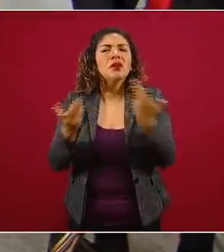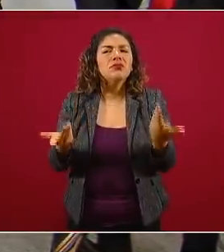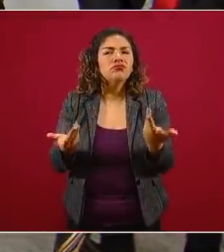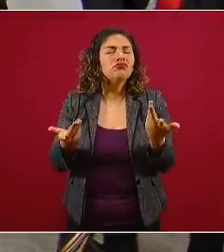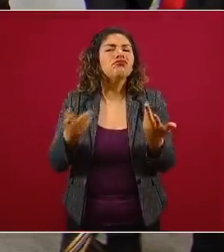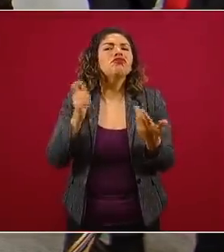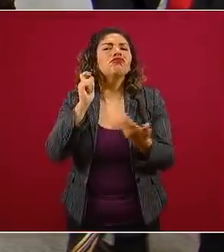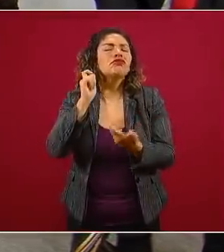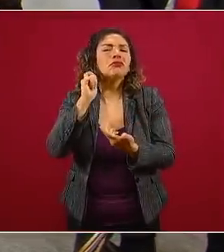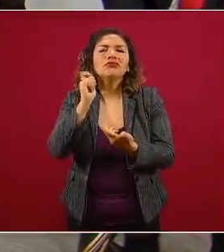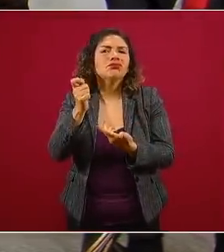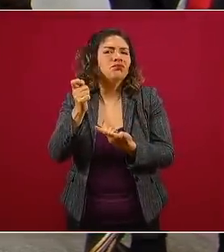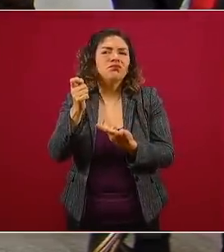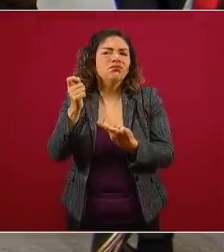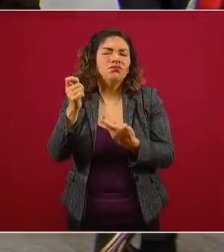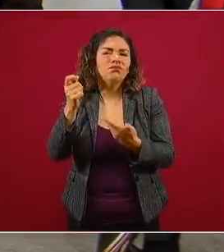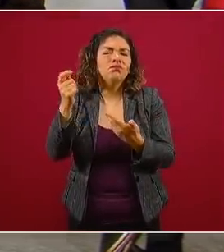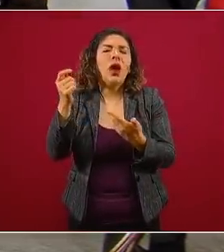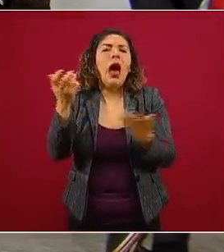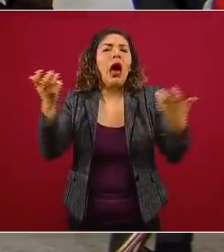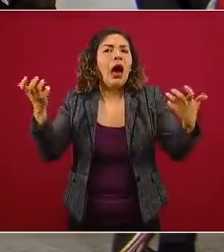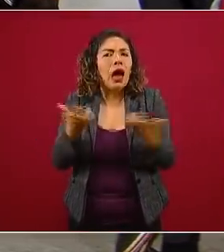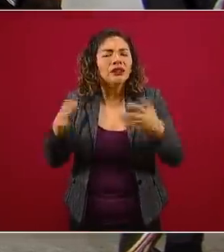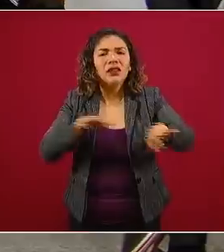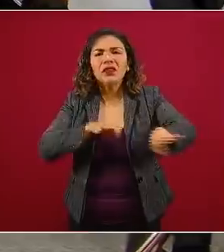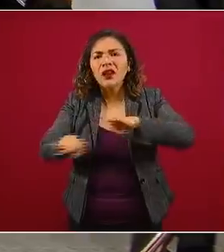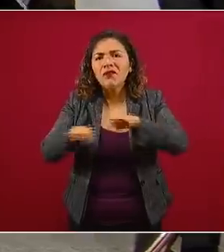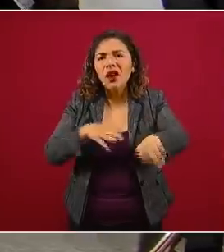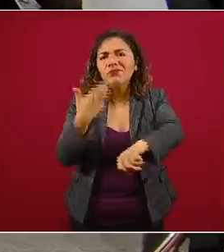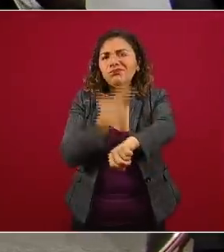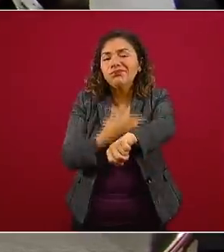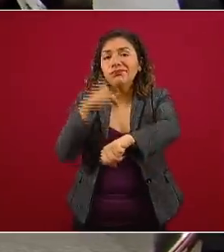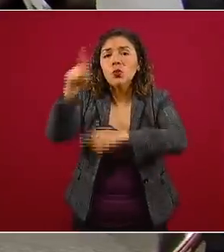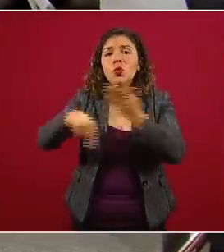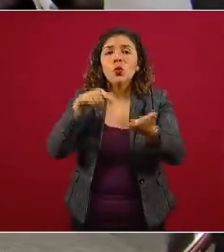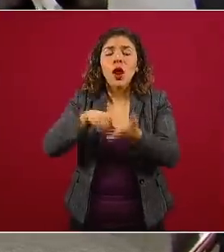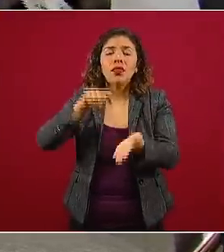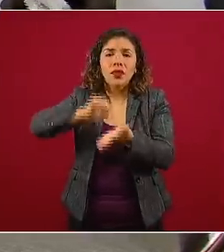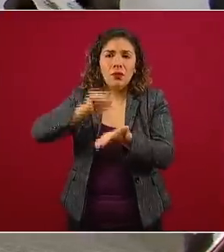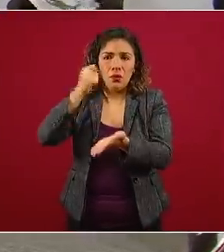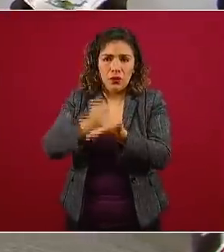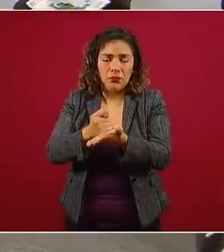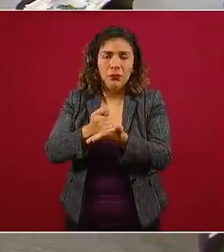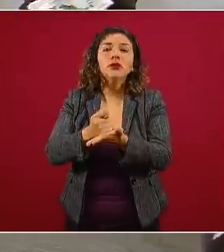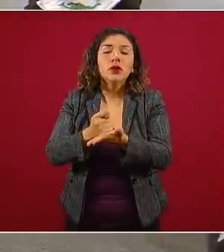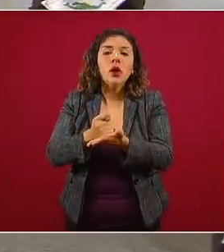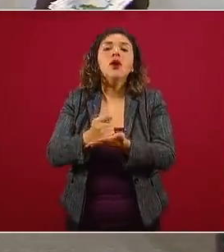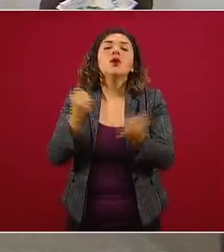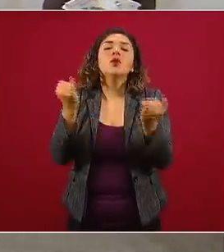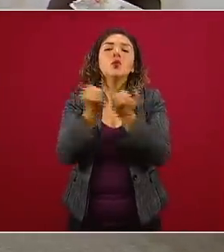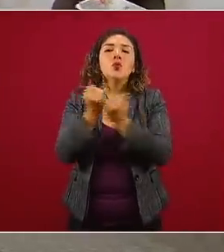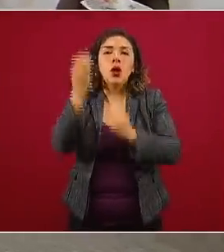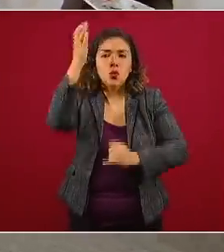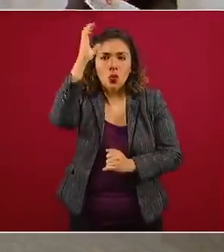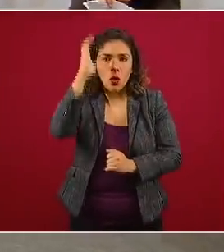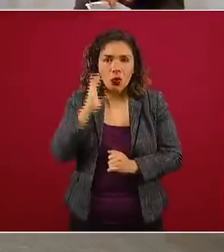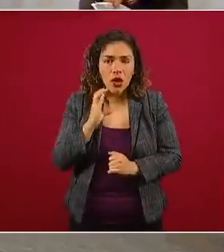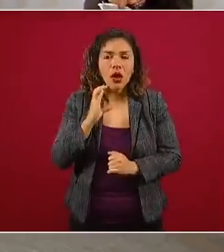todo lo que se hizo en tamaulipas en coahuila